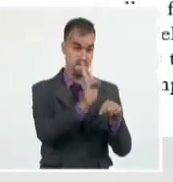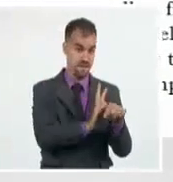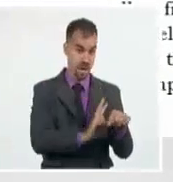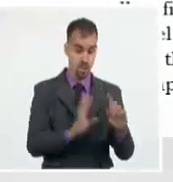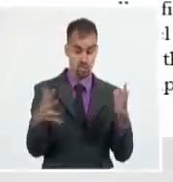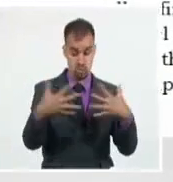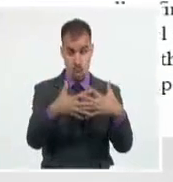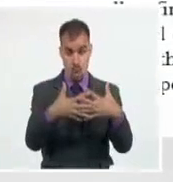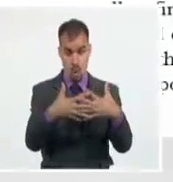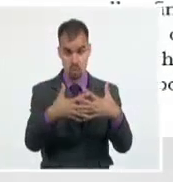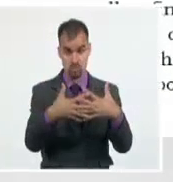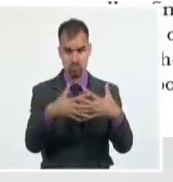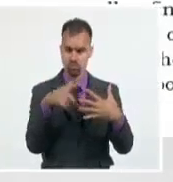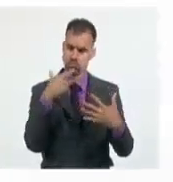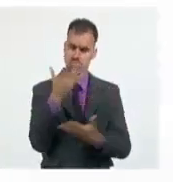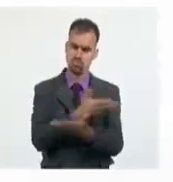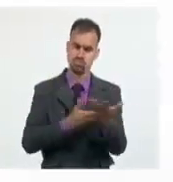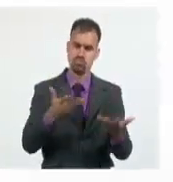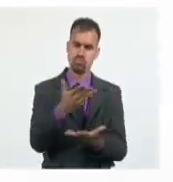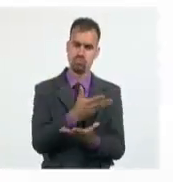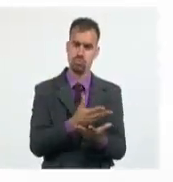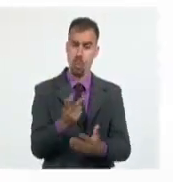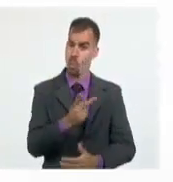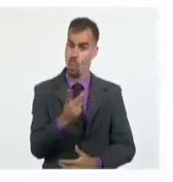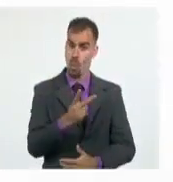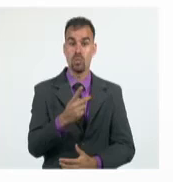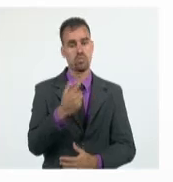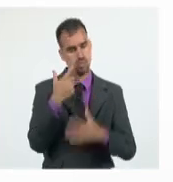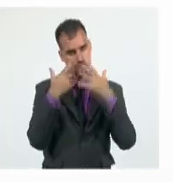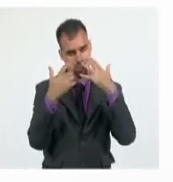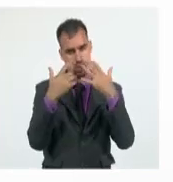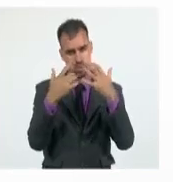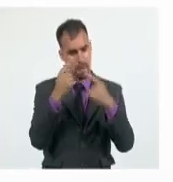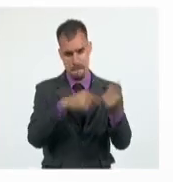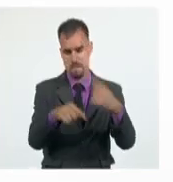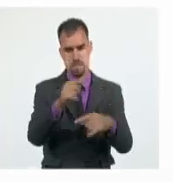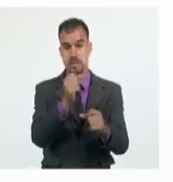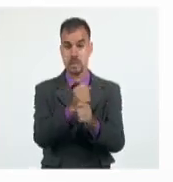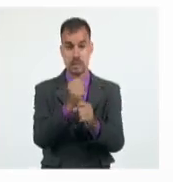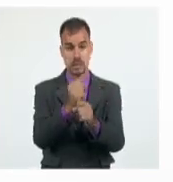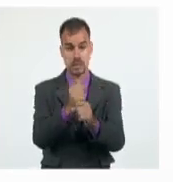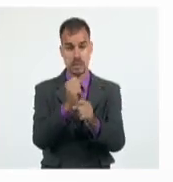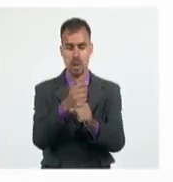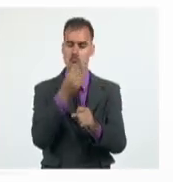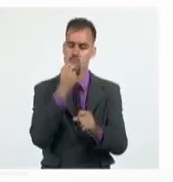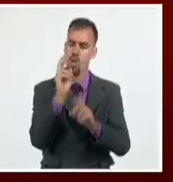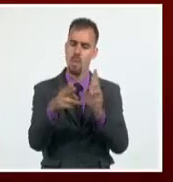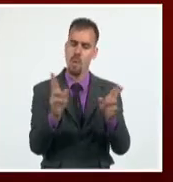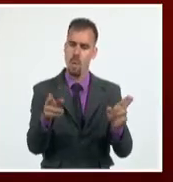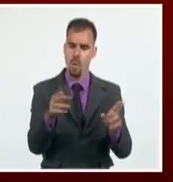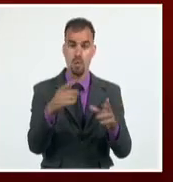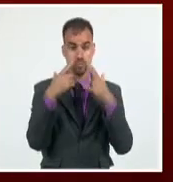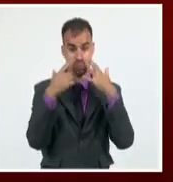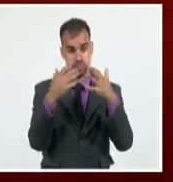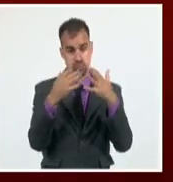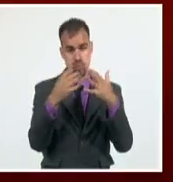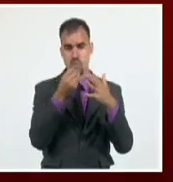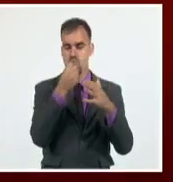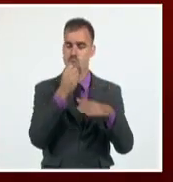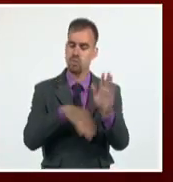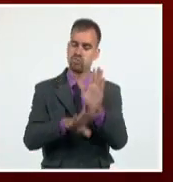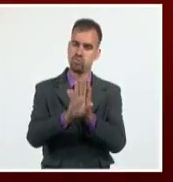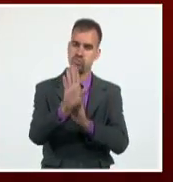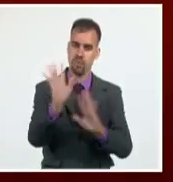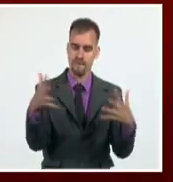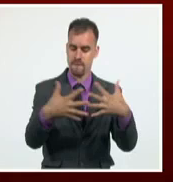el intercambio entre ambos partidos es la base política y desempeña un papel de orientación importante para el impulso de los